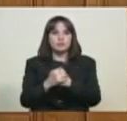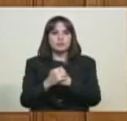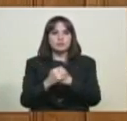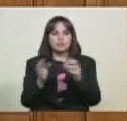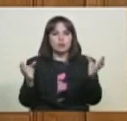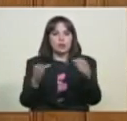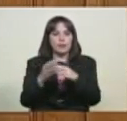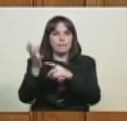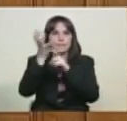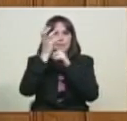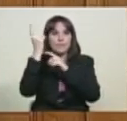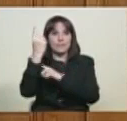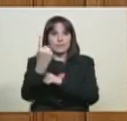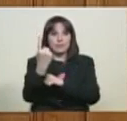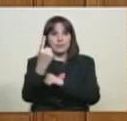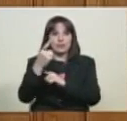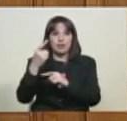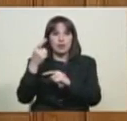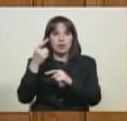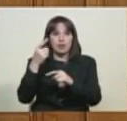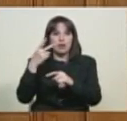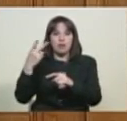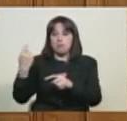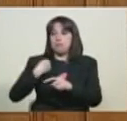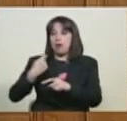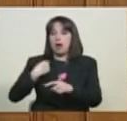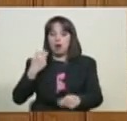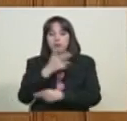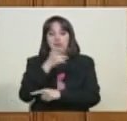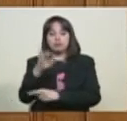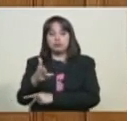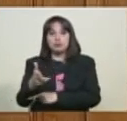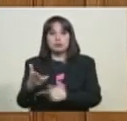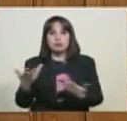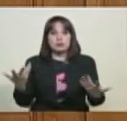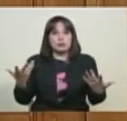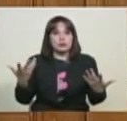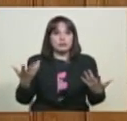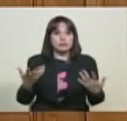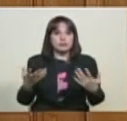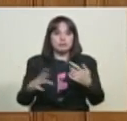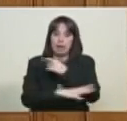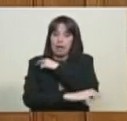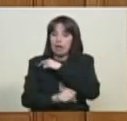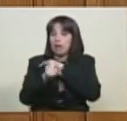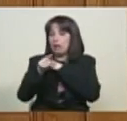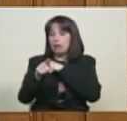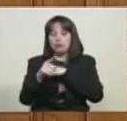el grupo número uno de asesinos a sueldo, criminales, asesinos, que estoy